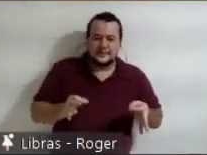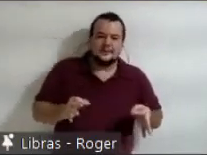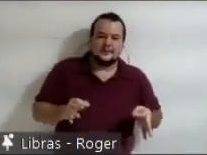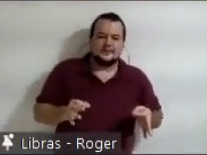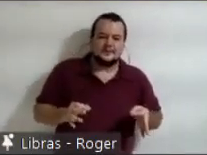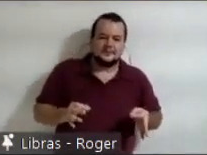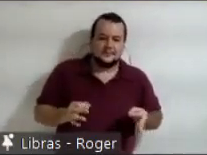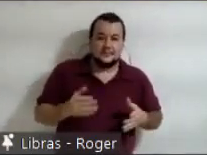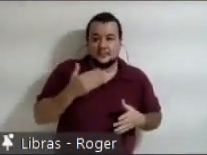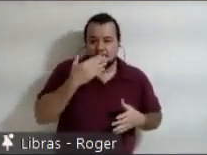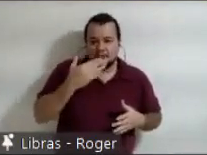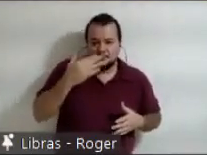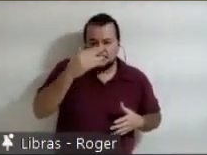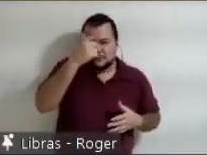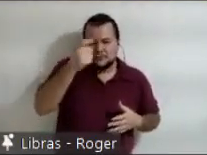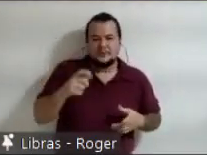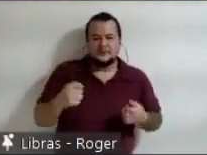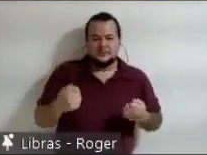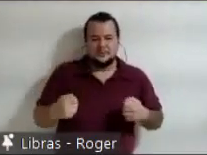por eso